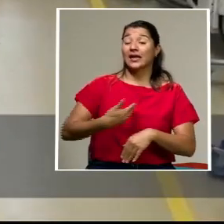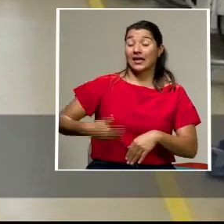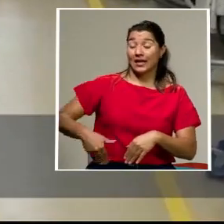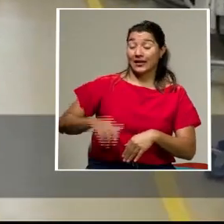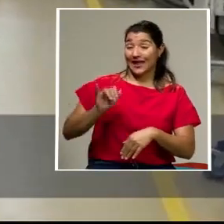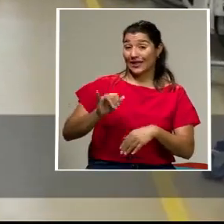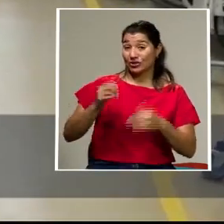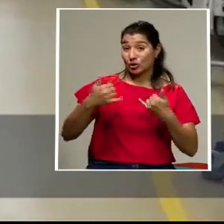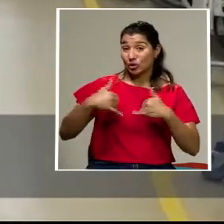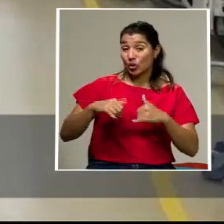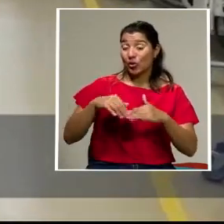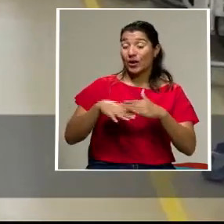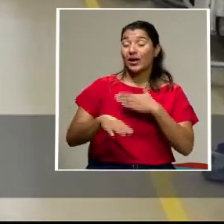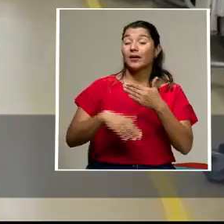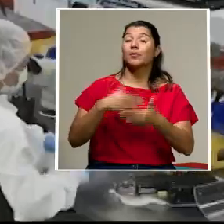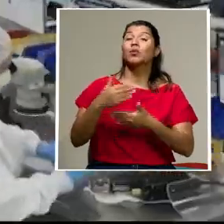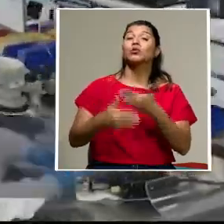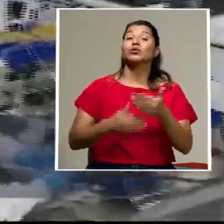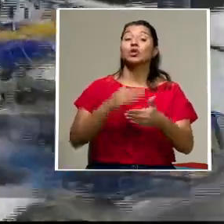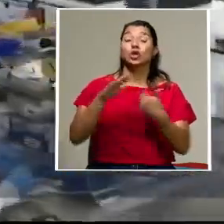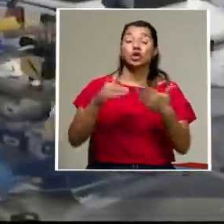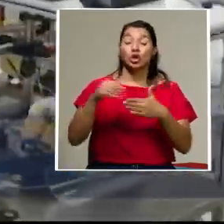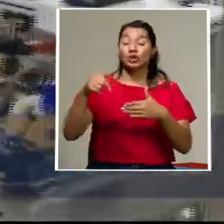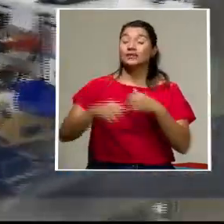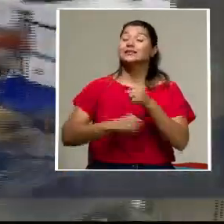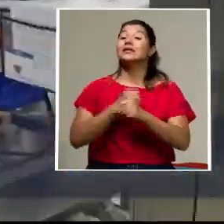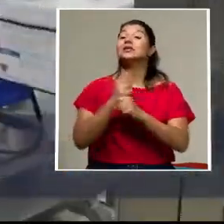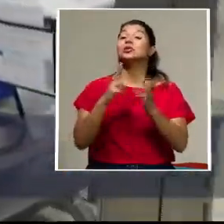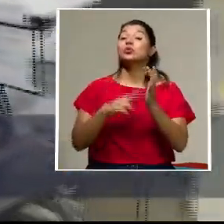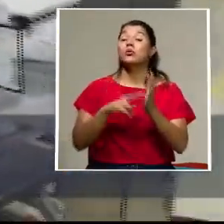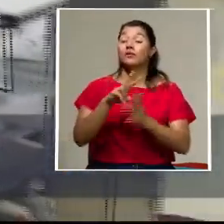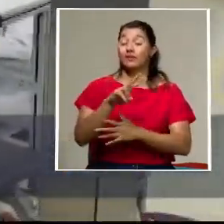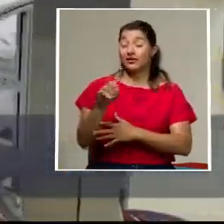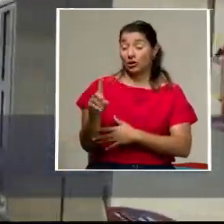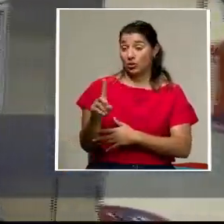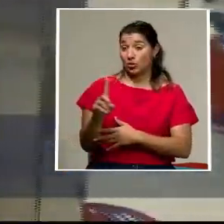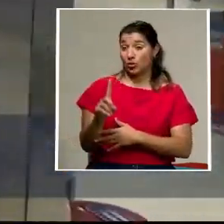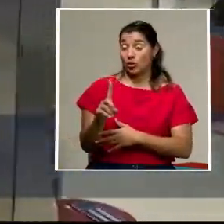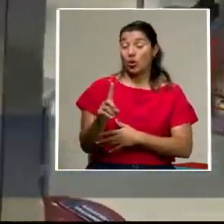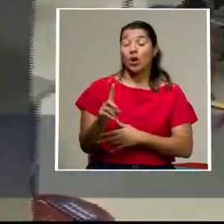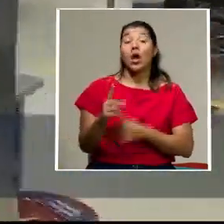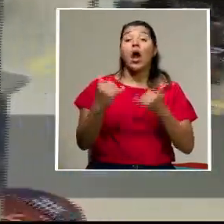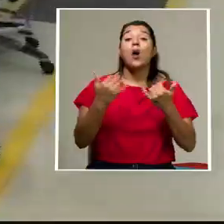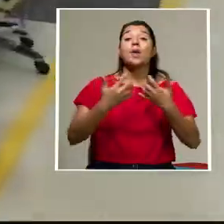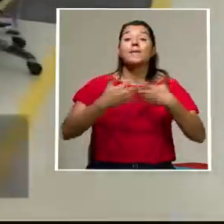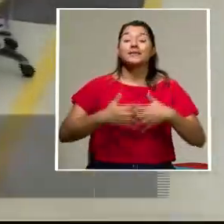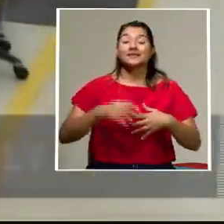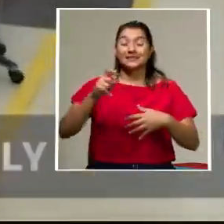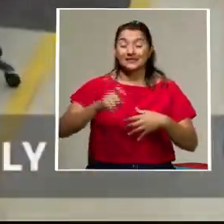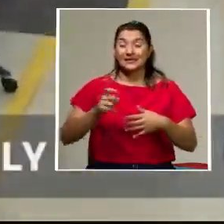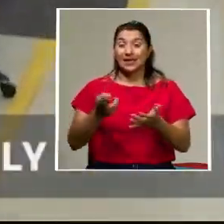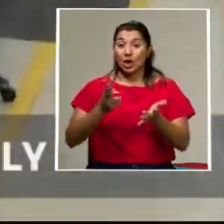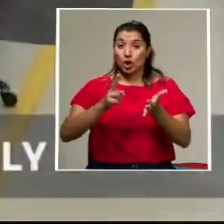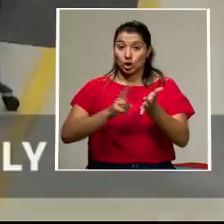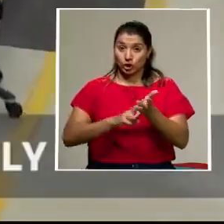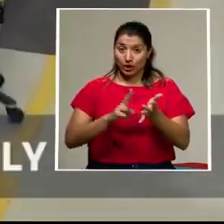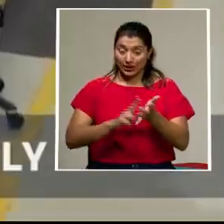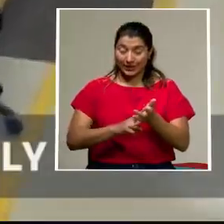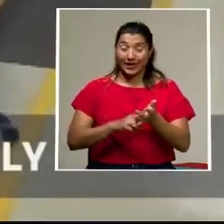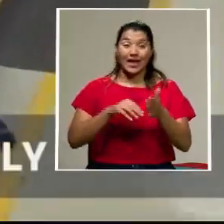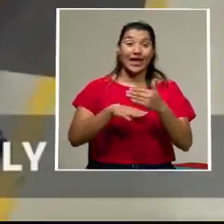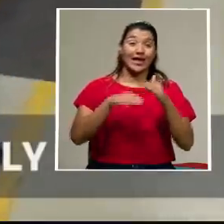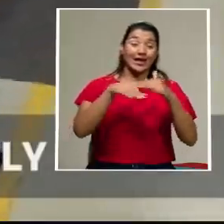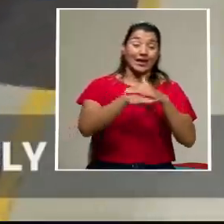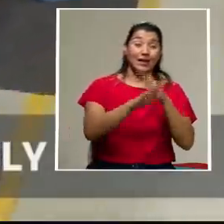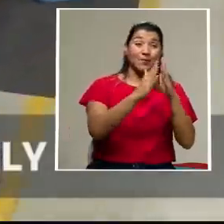a continuación a lo largo de este 2021. La compañía va a requerir contratar personal en todos los campos: bodega, técnicos de equipos